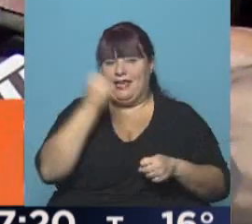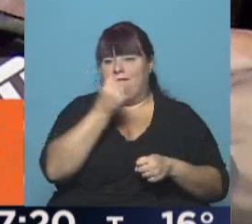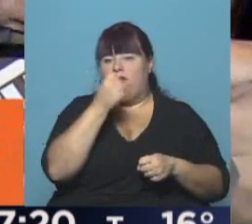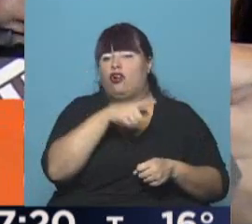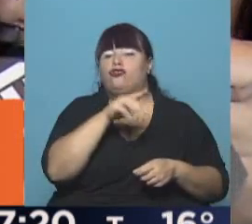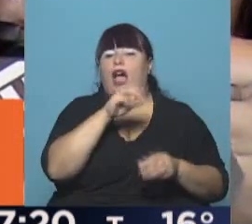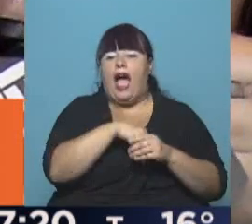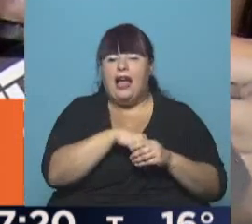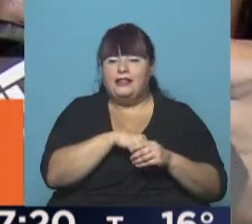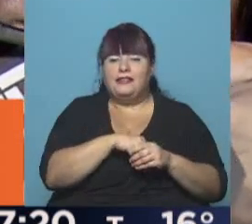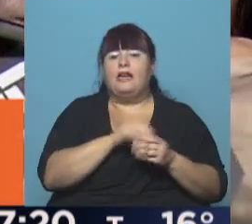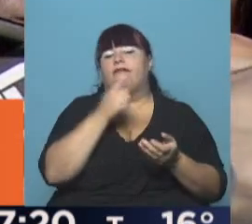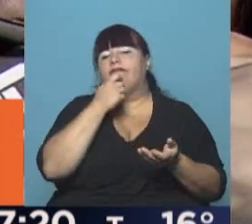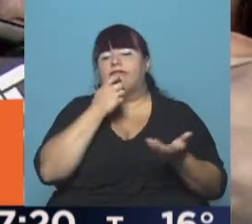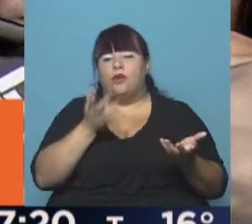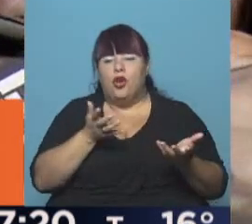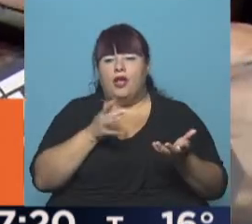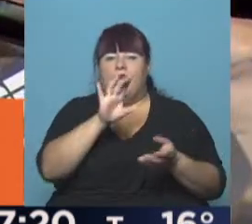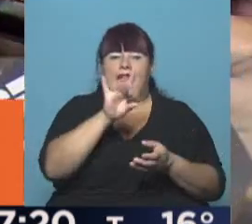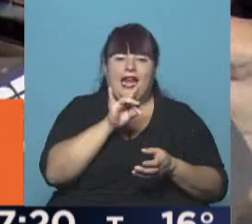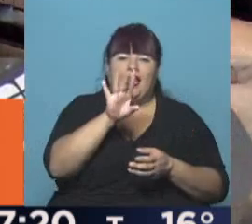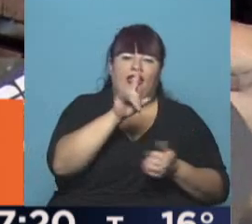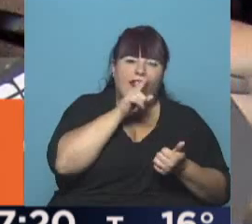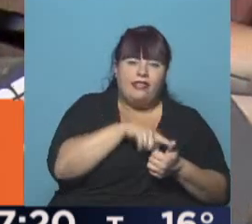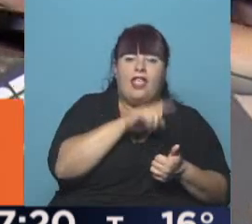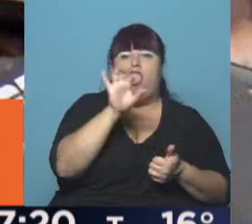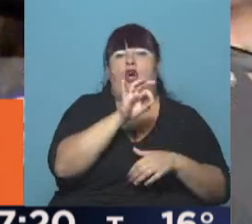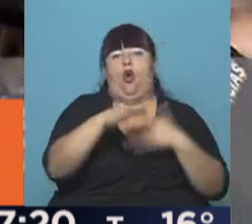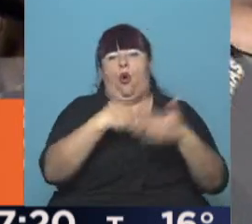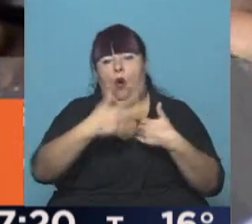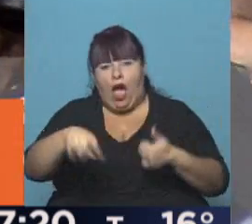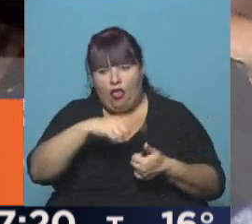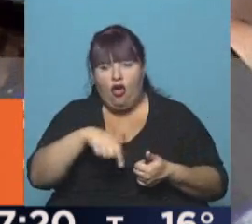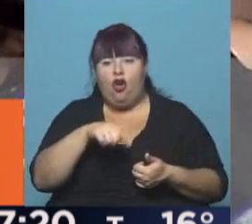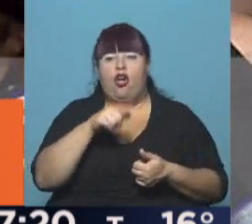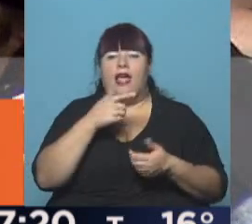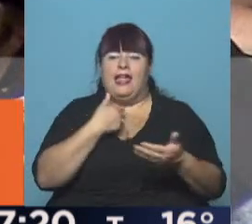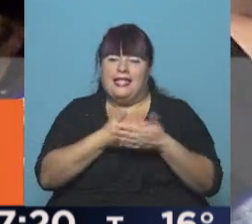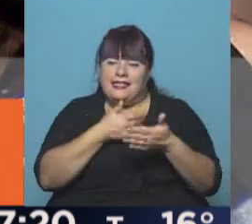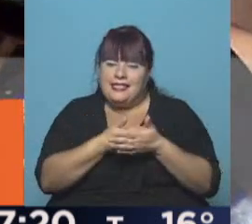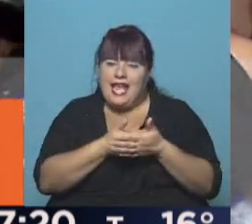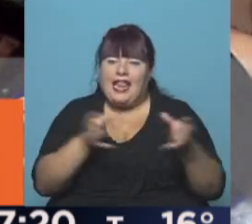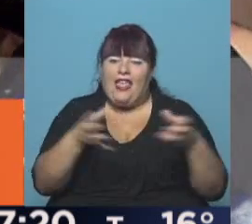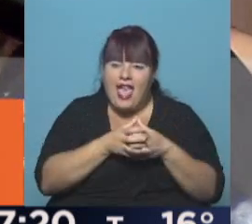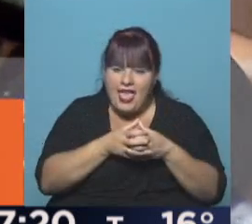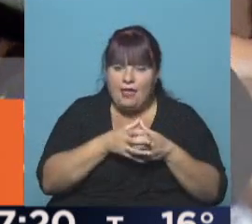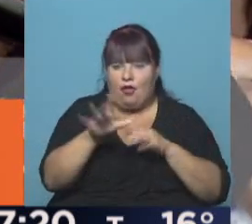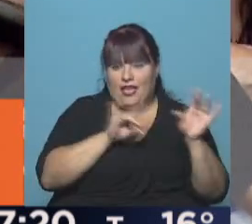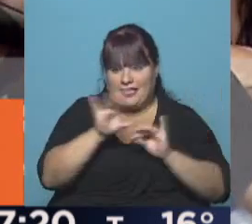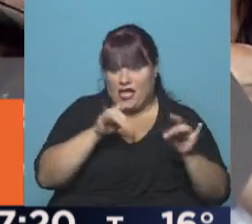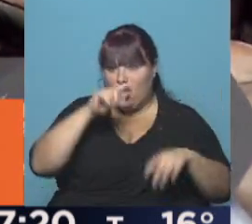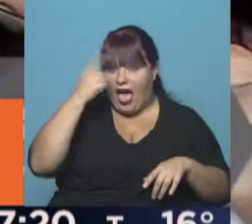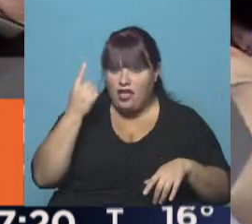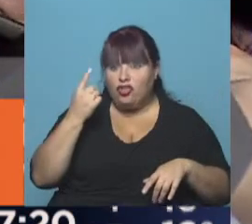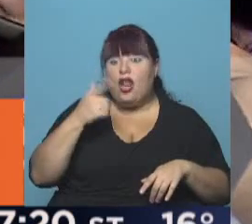en tomar, por ejemplo, elegir un entrenador o con los jugadores, el estar más cerca del plantel como selección